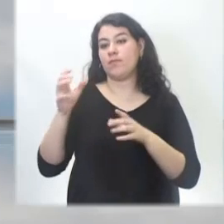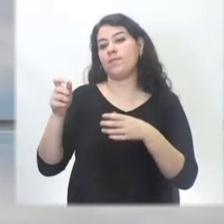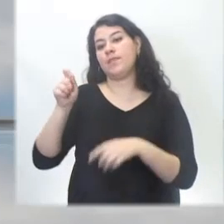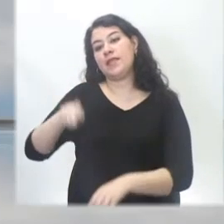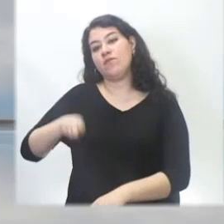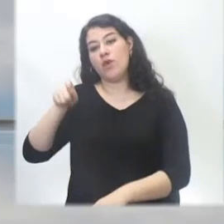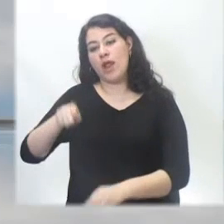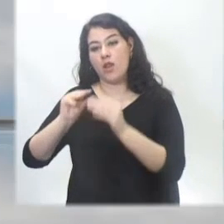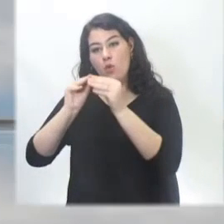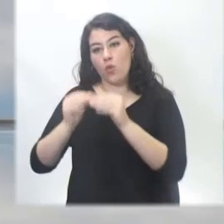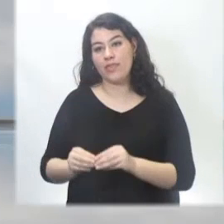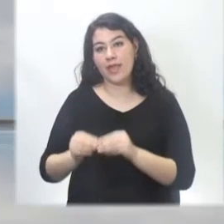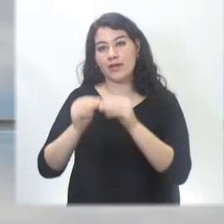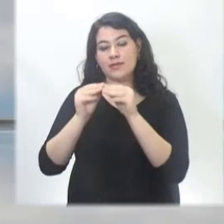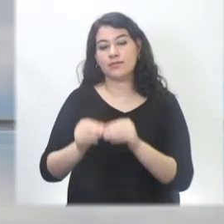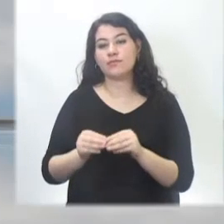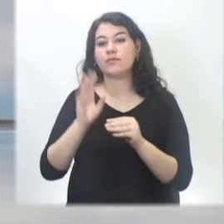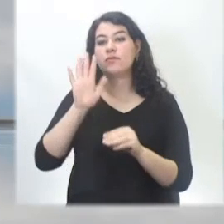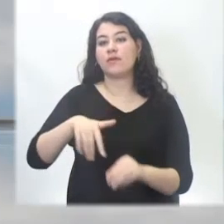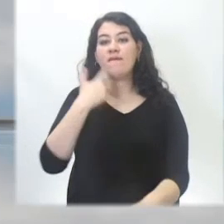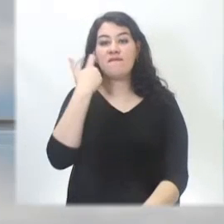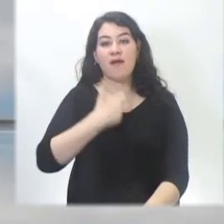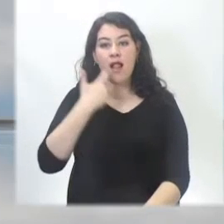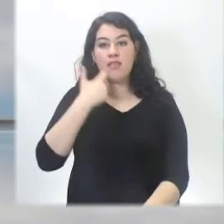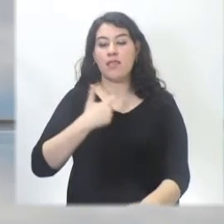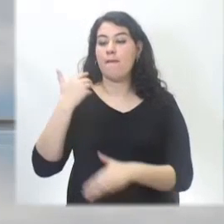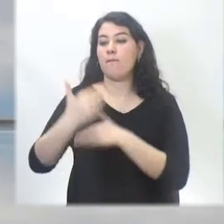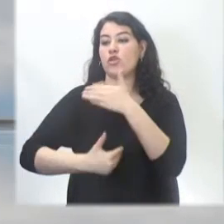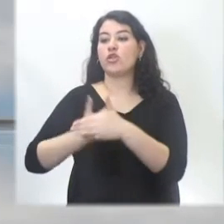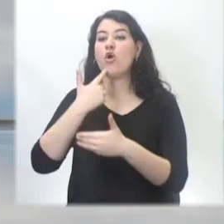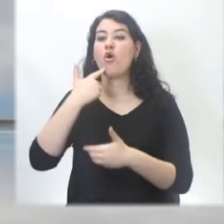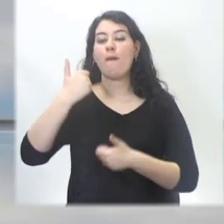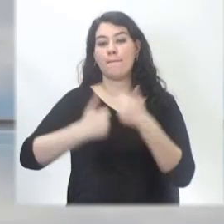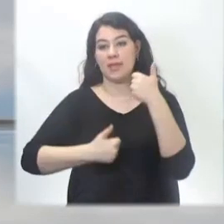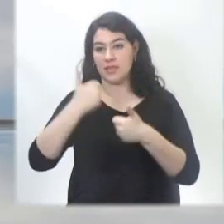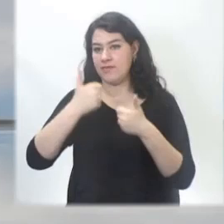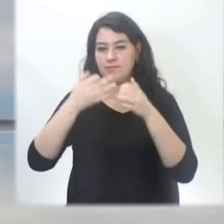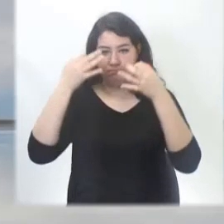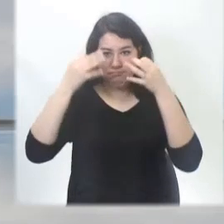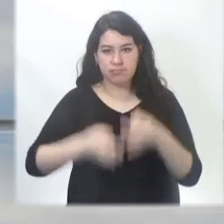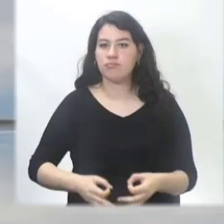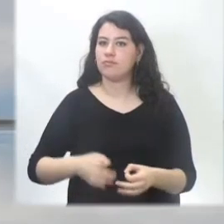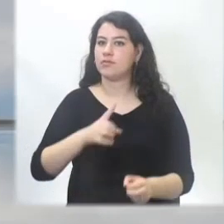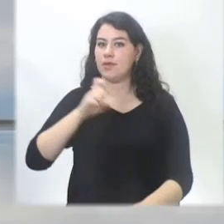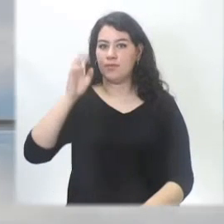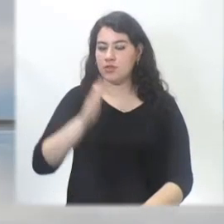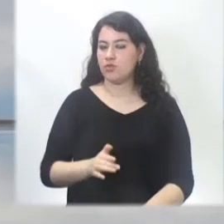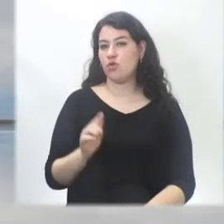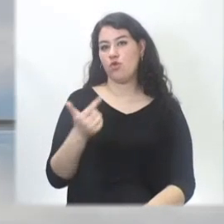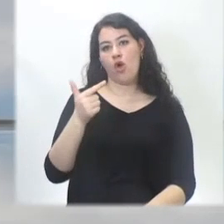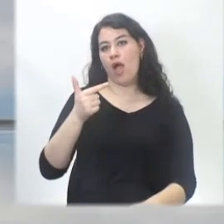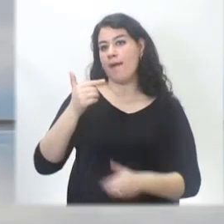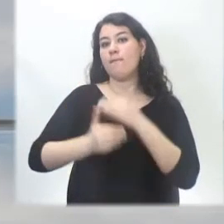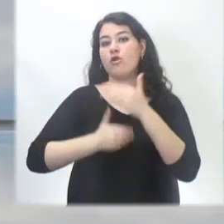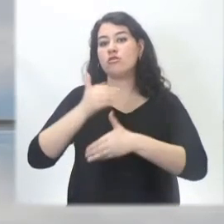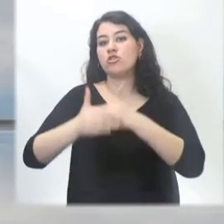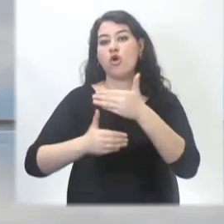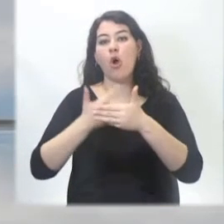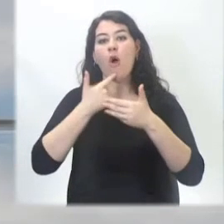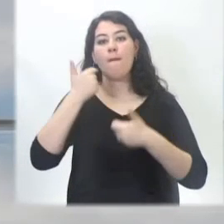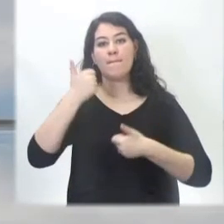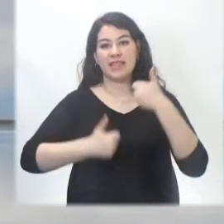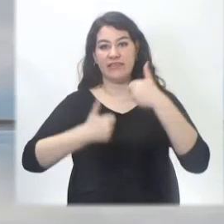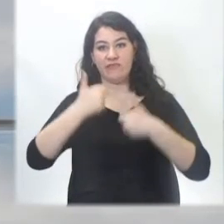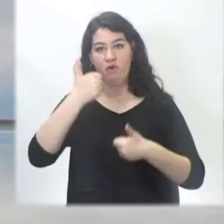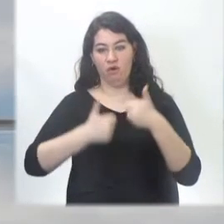Cuentas, es la falta de proceso competitivo. Se confirma que no hubo proceso competitivo. Y